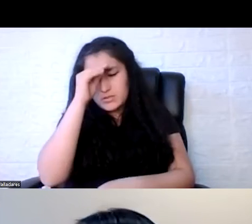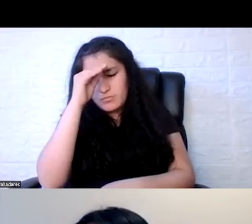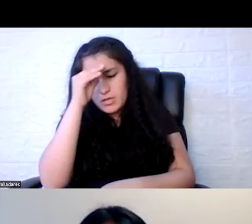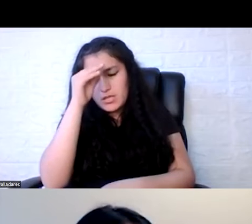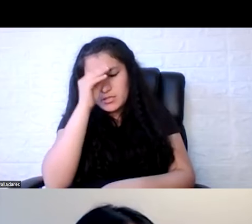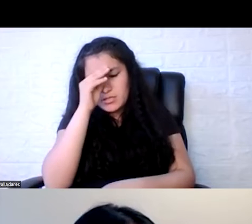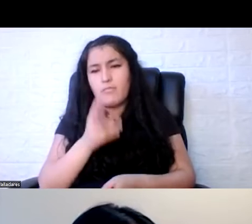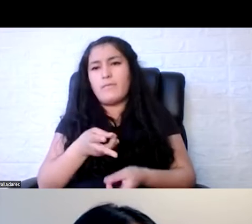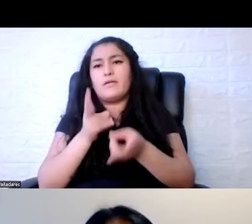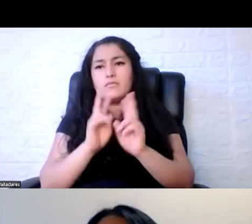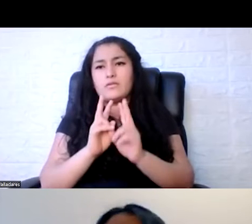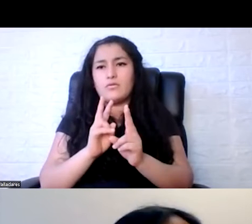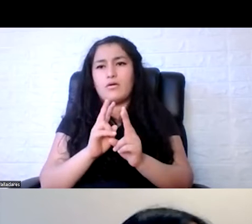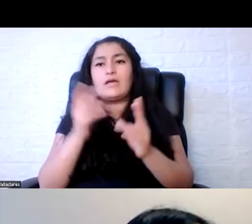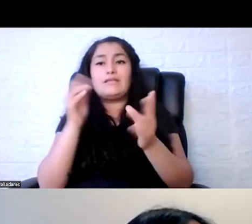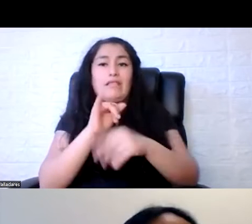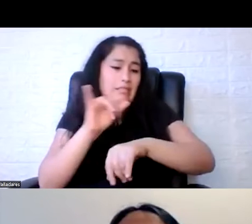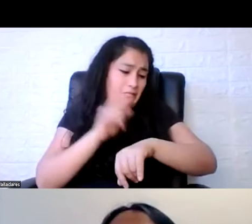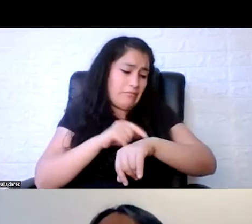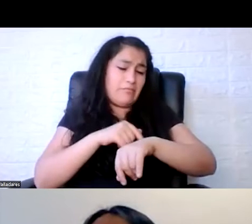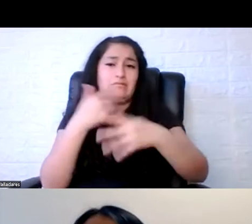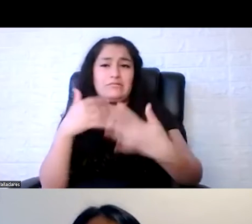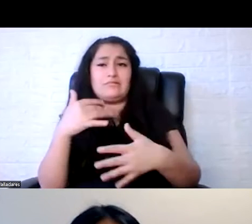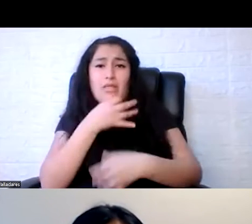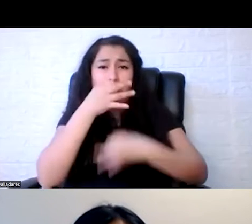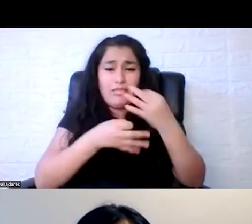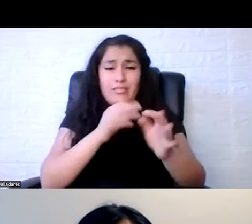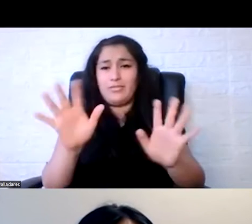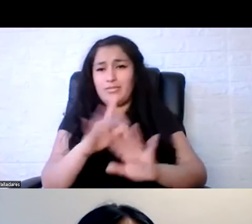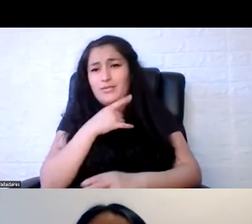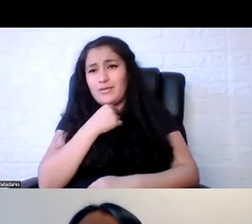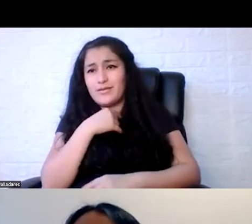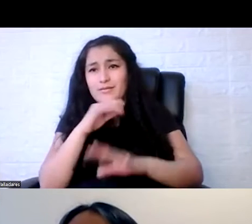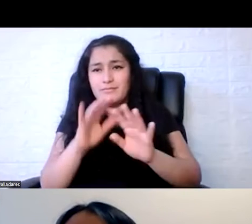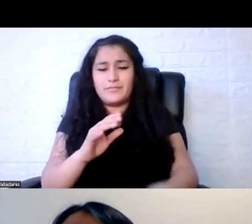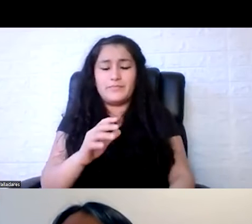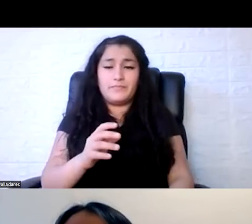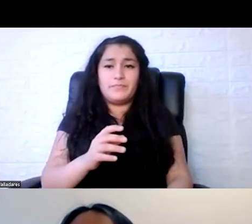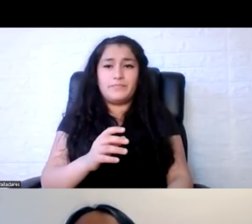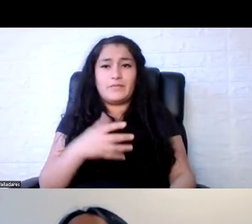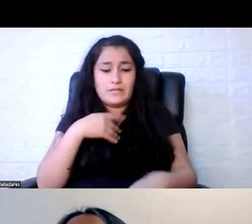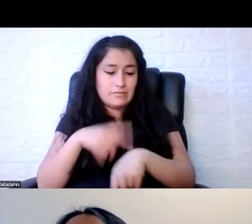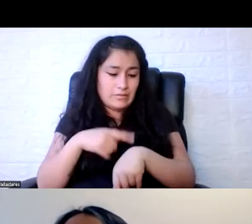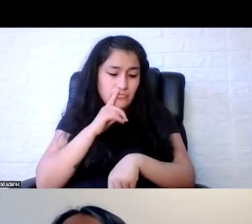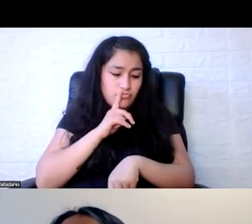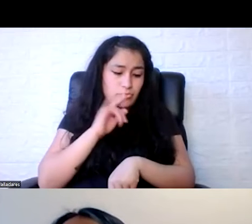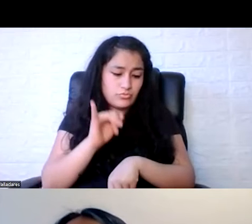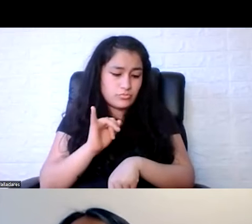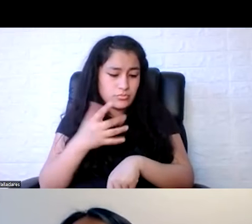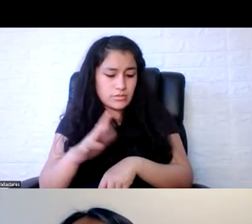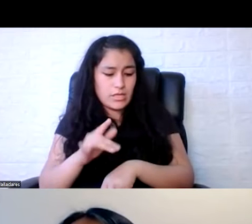a perdón, si me ahí van con la hora, no quiero entusiasmar. un poquito de tiempo, ¿no? En esta